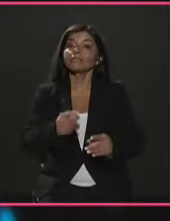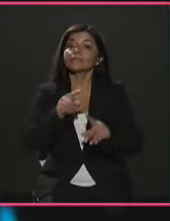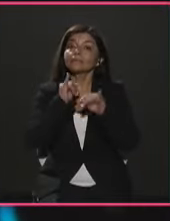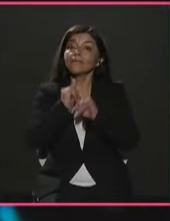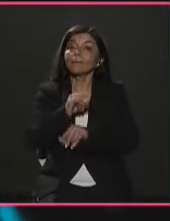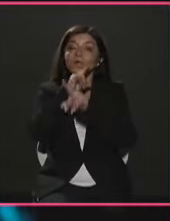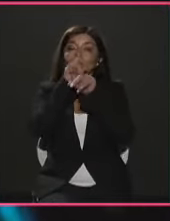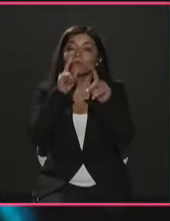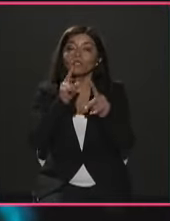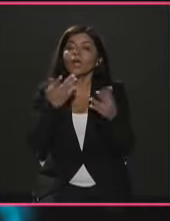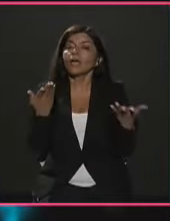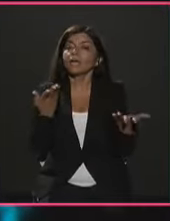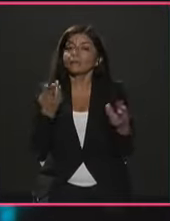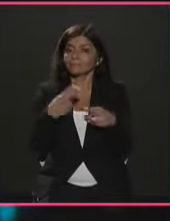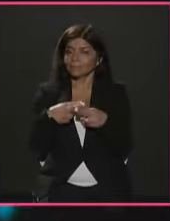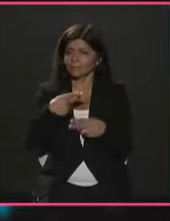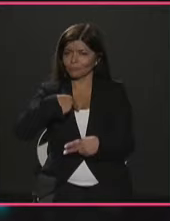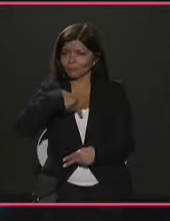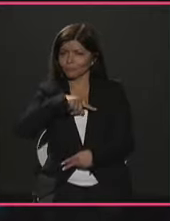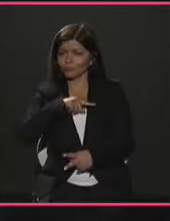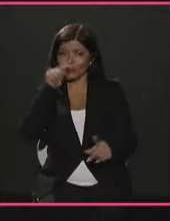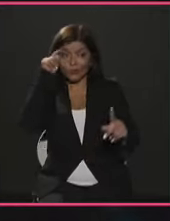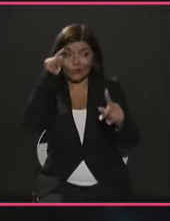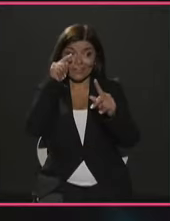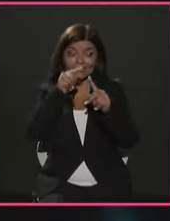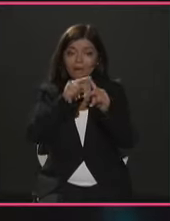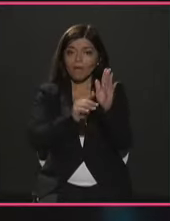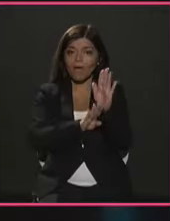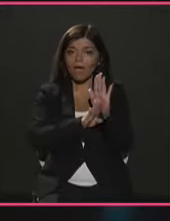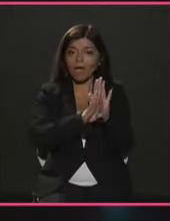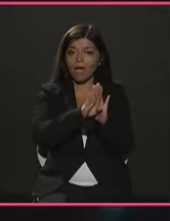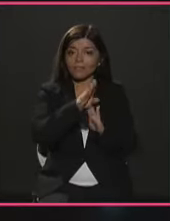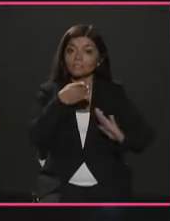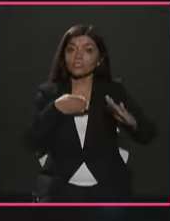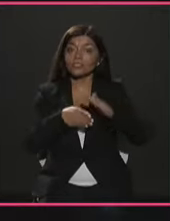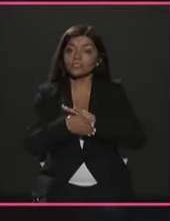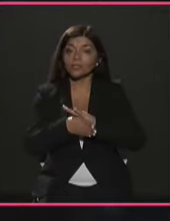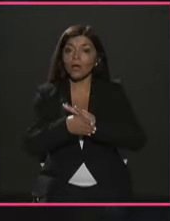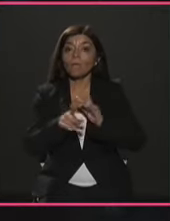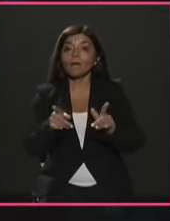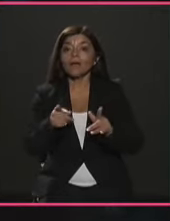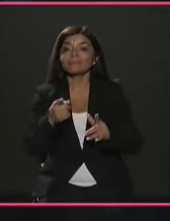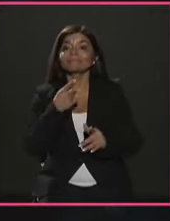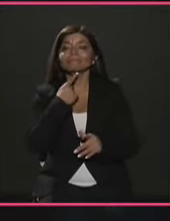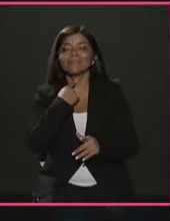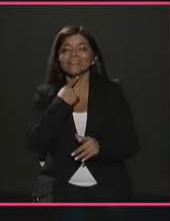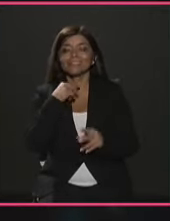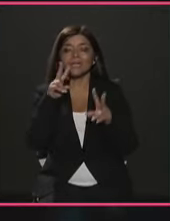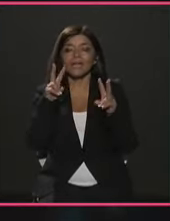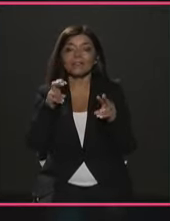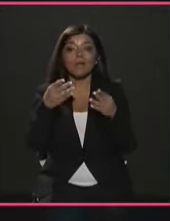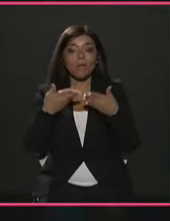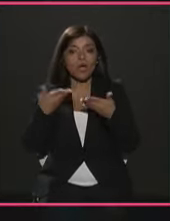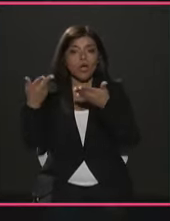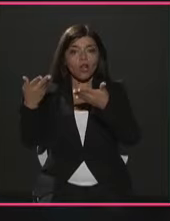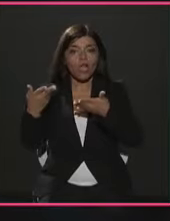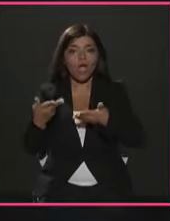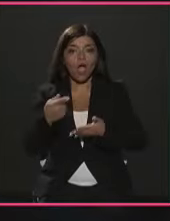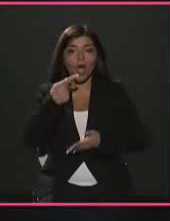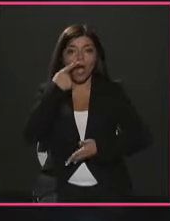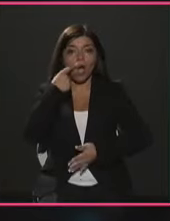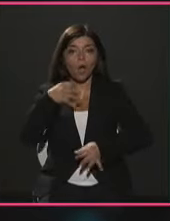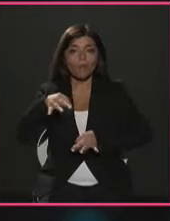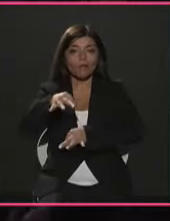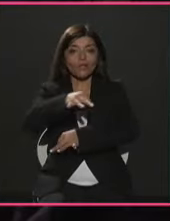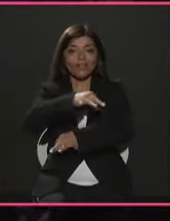estamos haciendo al respecto bueno para comenzar con estos interesantes temas recibimos eh a un arquitecto y